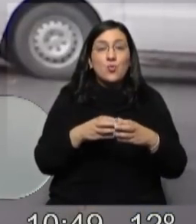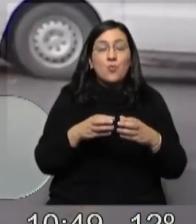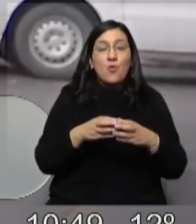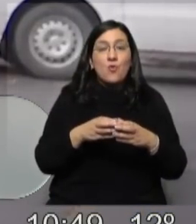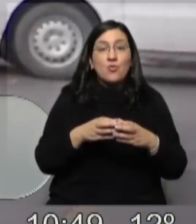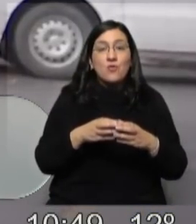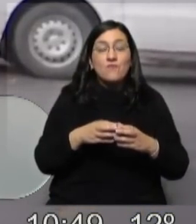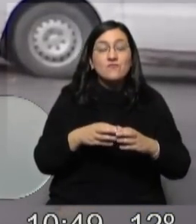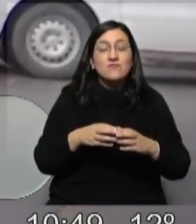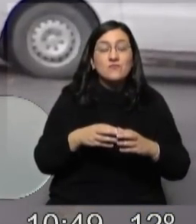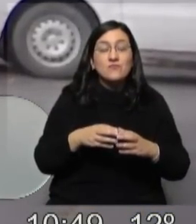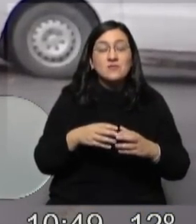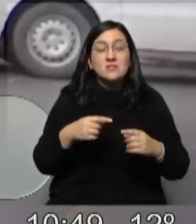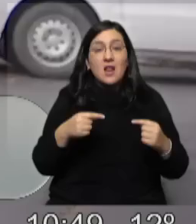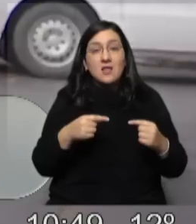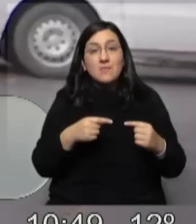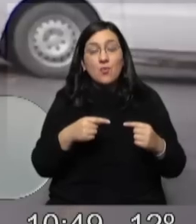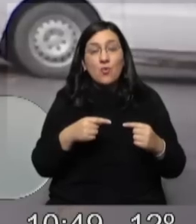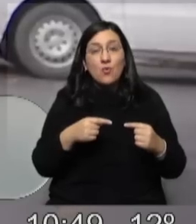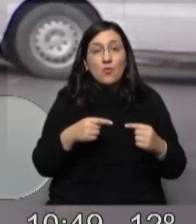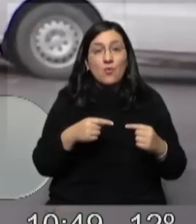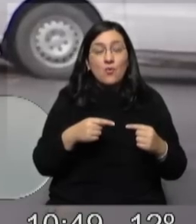Antel, y que votó en contra el